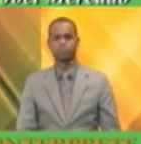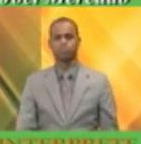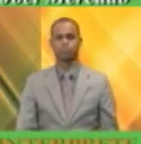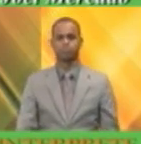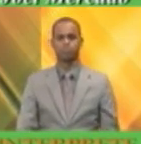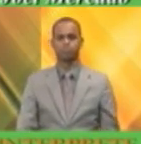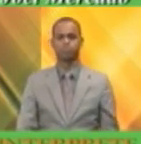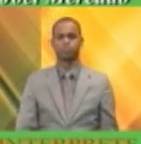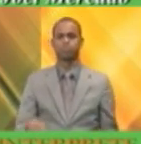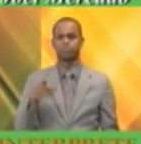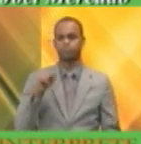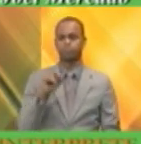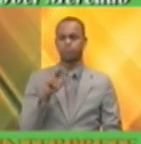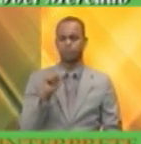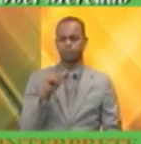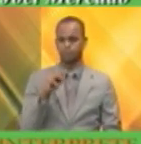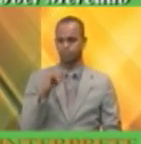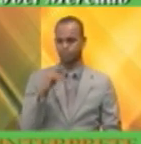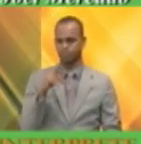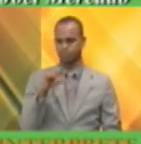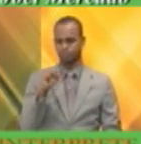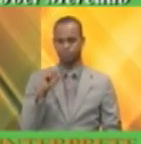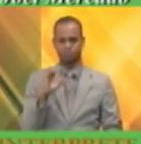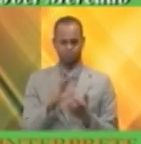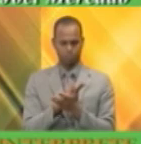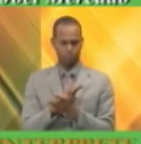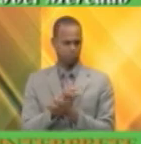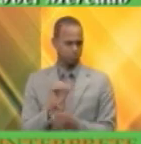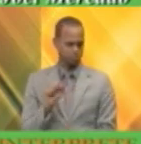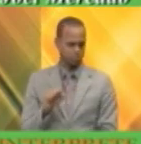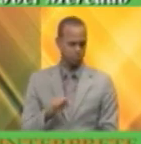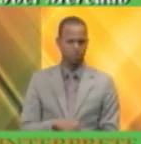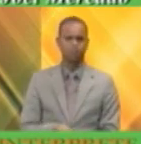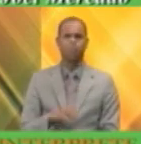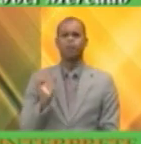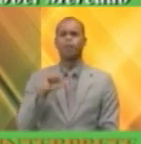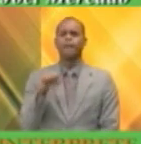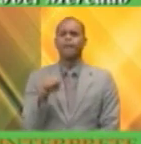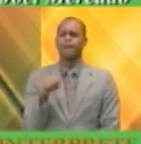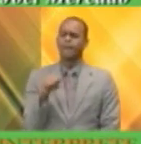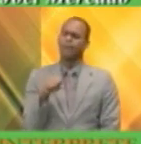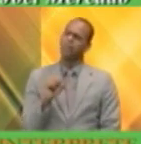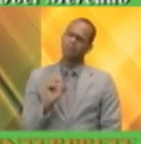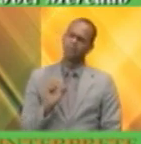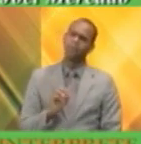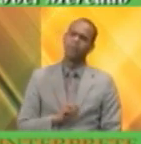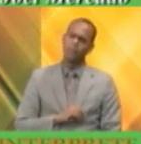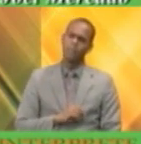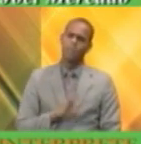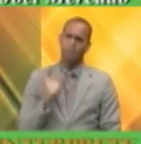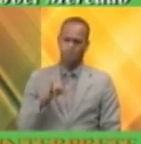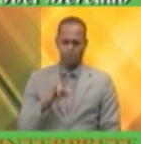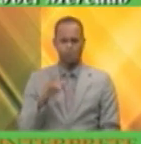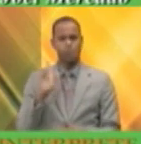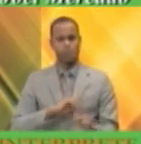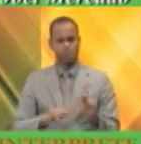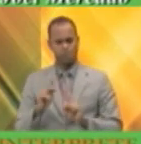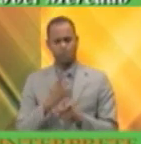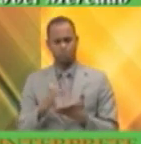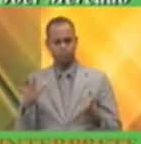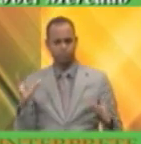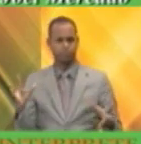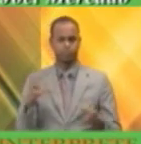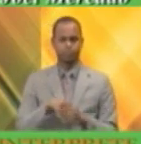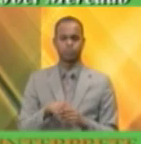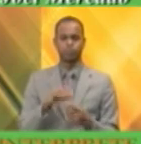el paralimpismo a las escuelas? Sí, está llegando. Sí, fundamentalmente ahí, porque ahí es donde está la población. Sí. A